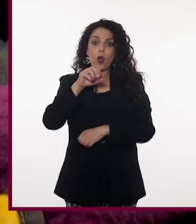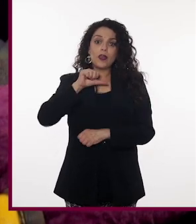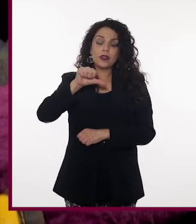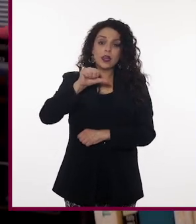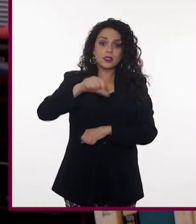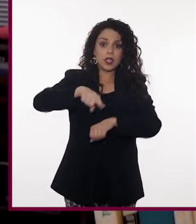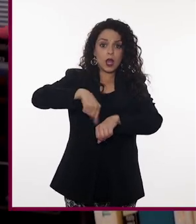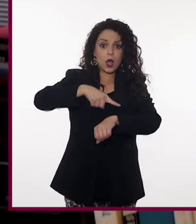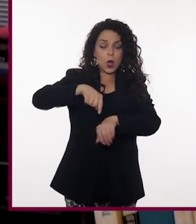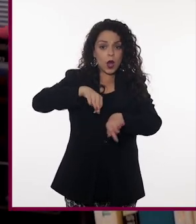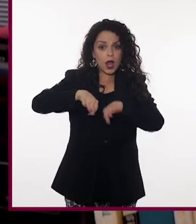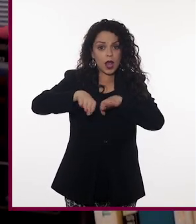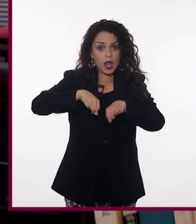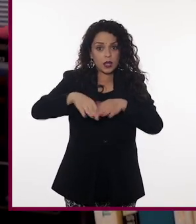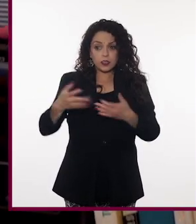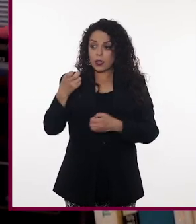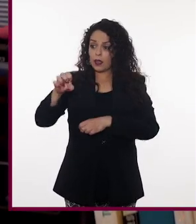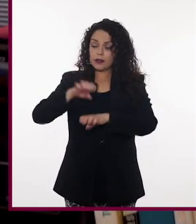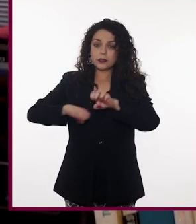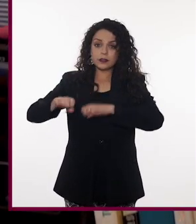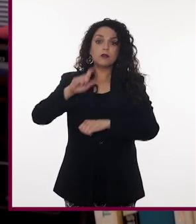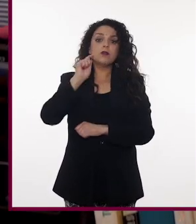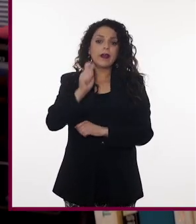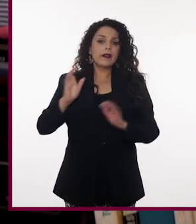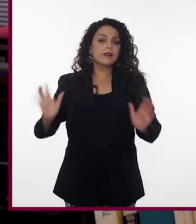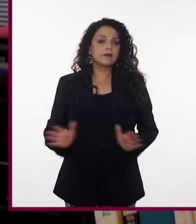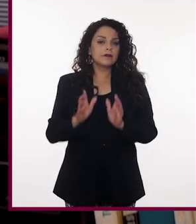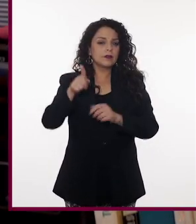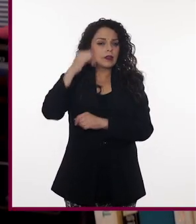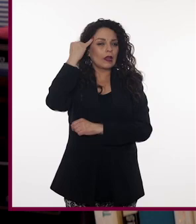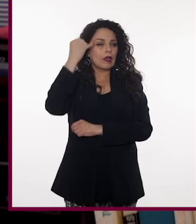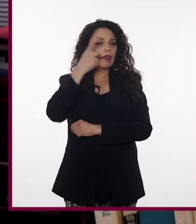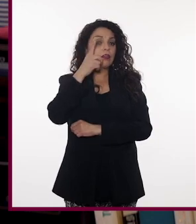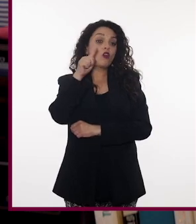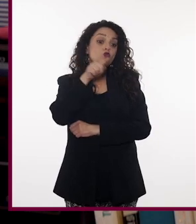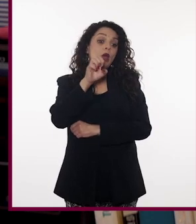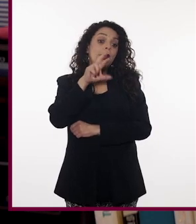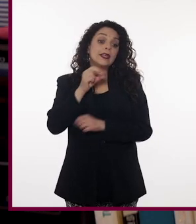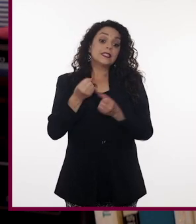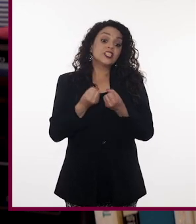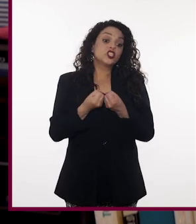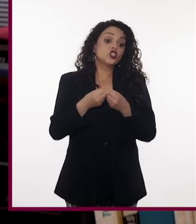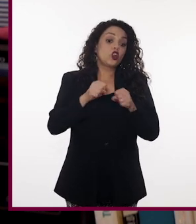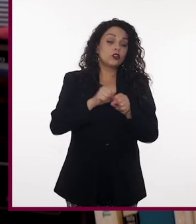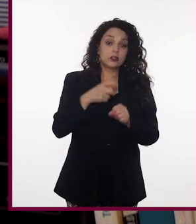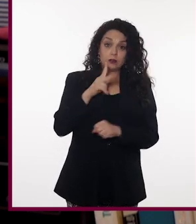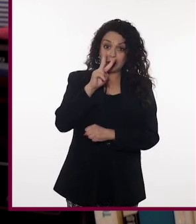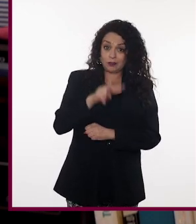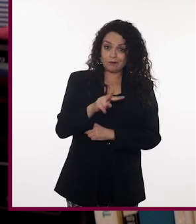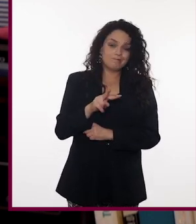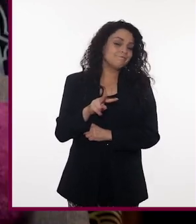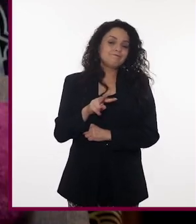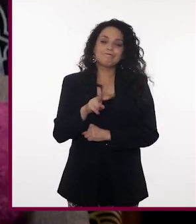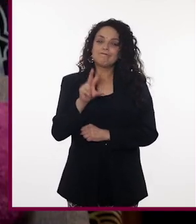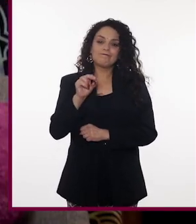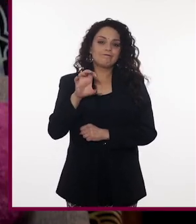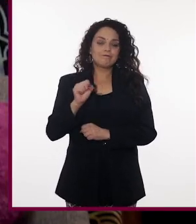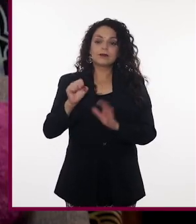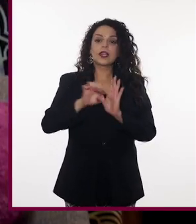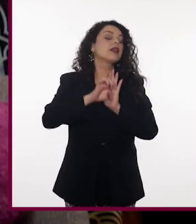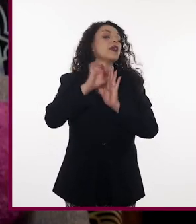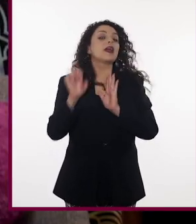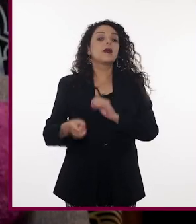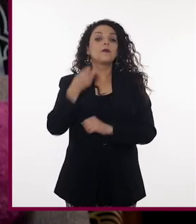16. Estas empresas promueven la idea de que eres socio, pero de eso no hay nada. Por ejemplo, cuando